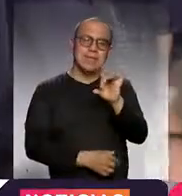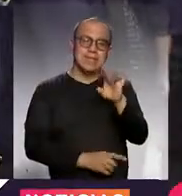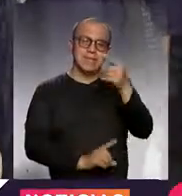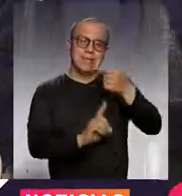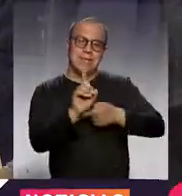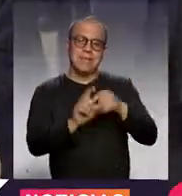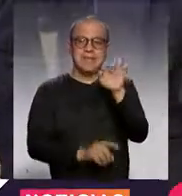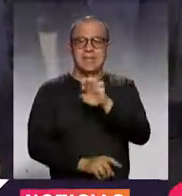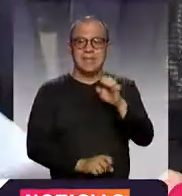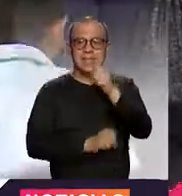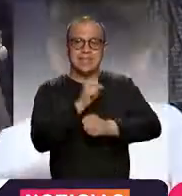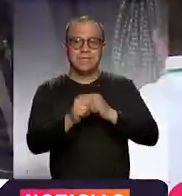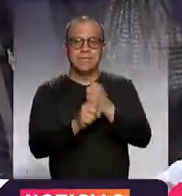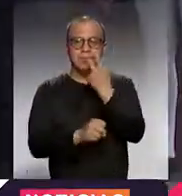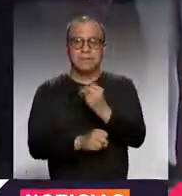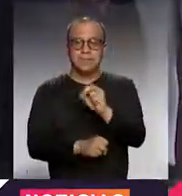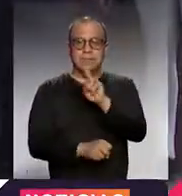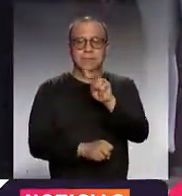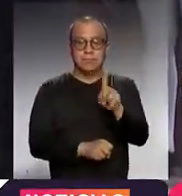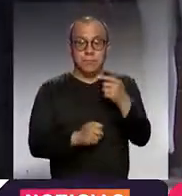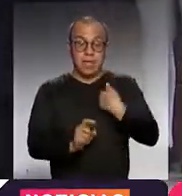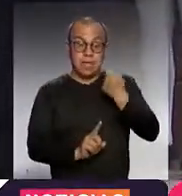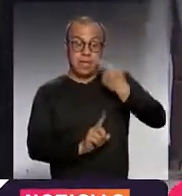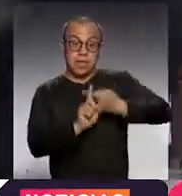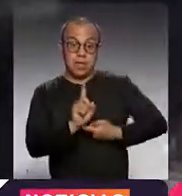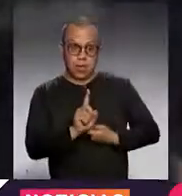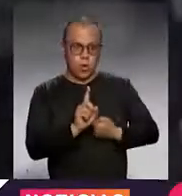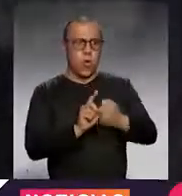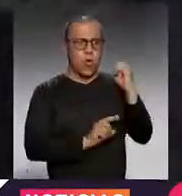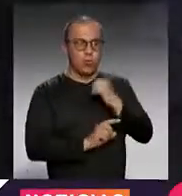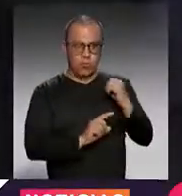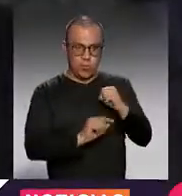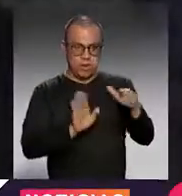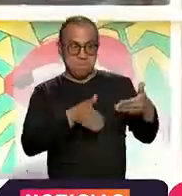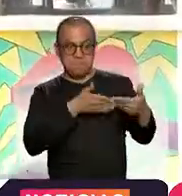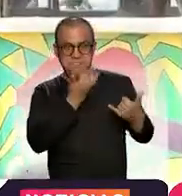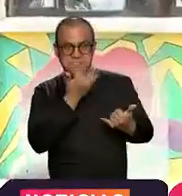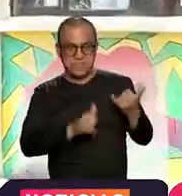de enero de 2021. Al cierre del mes de octubre se recibieron más